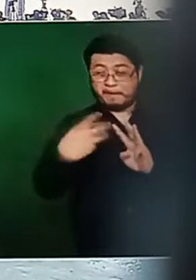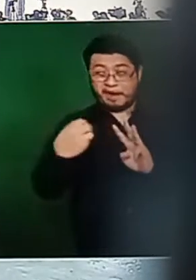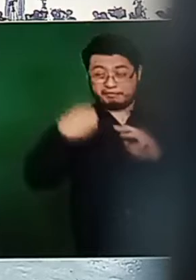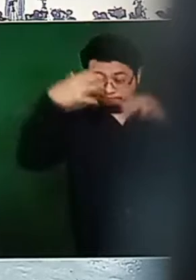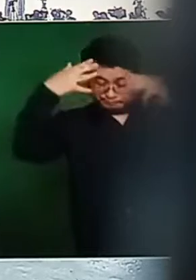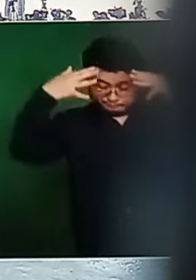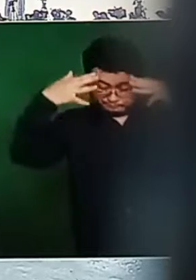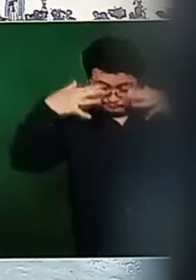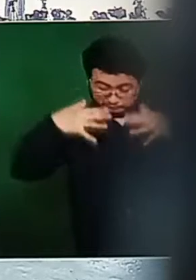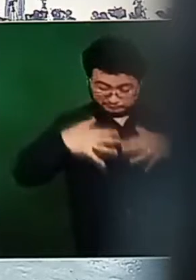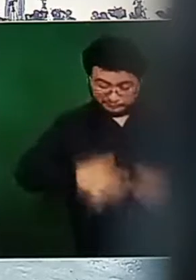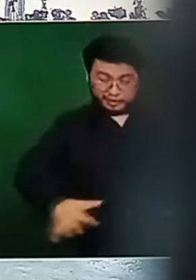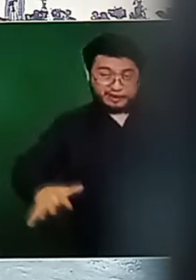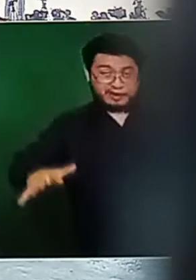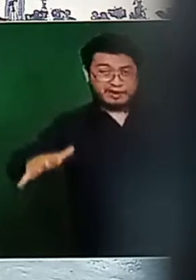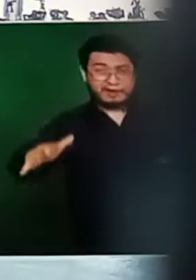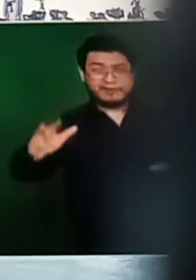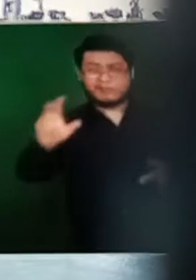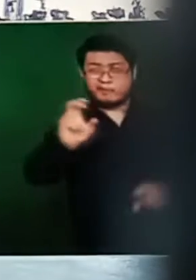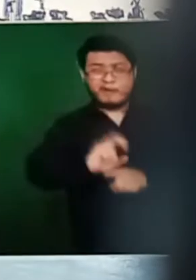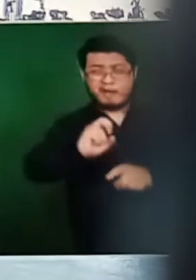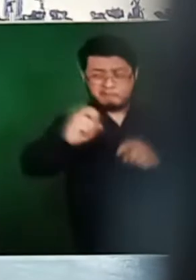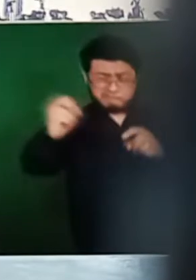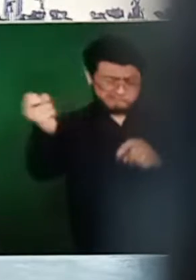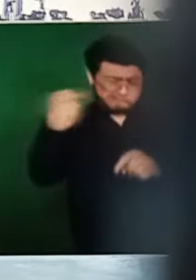totalmente bañado con huevo.